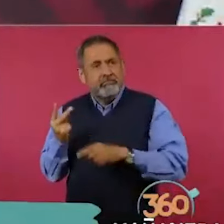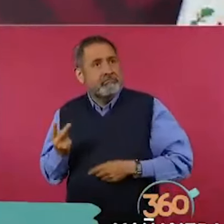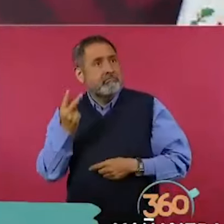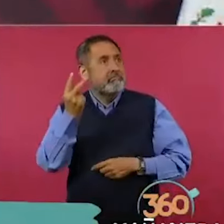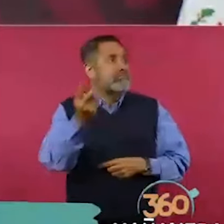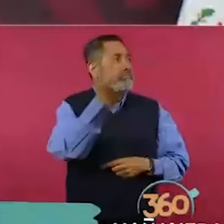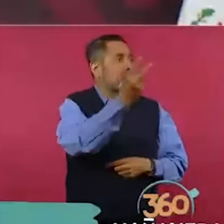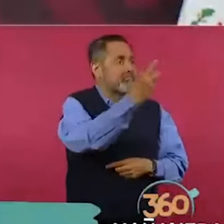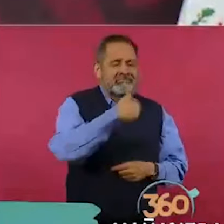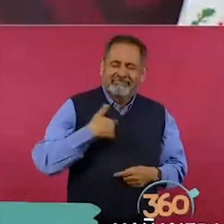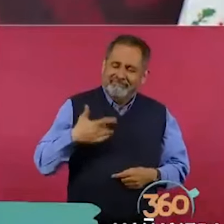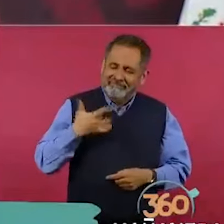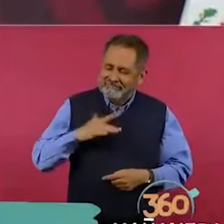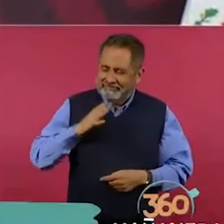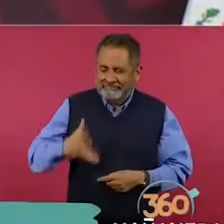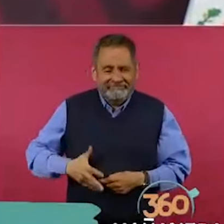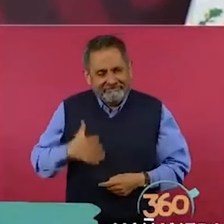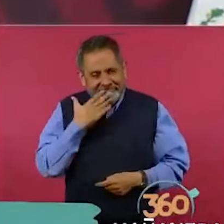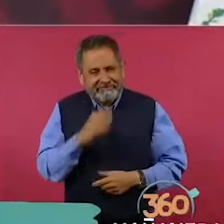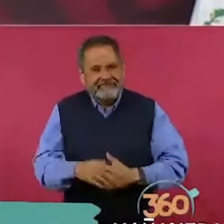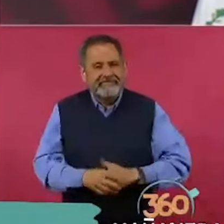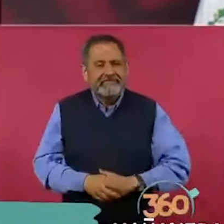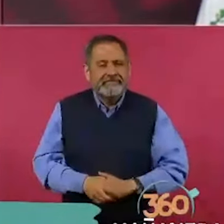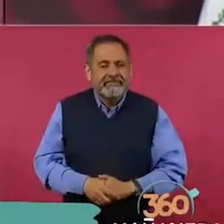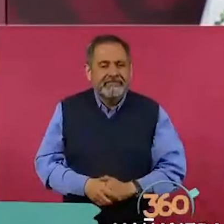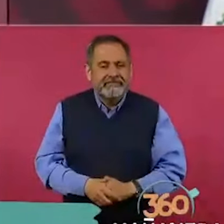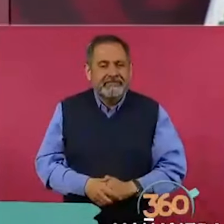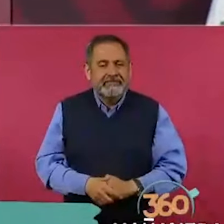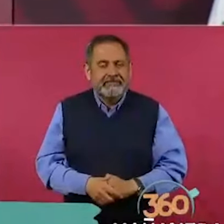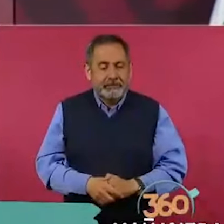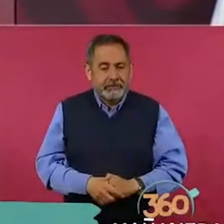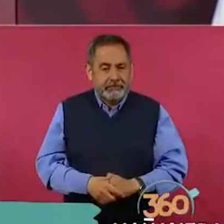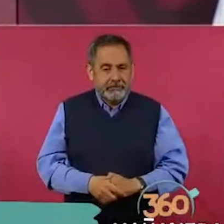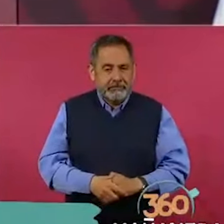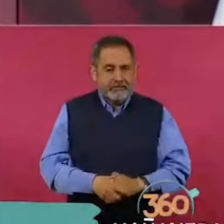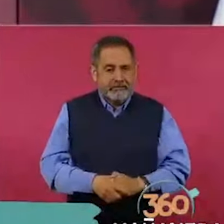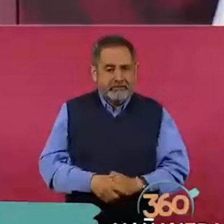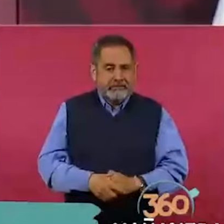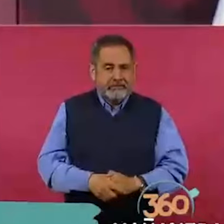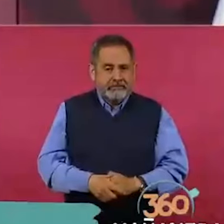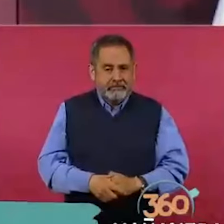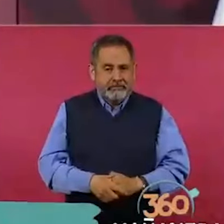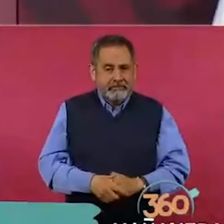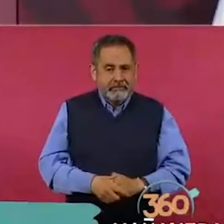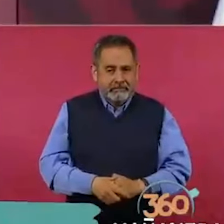la presidenta este